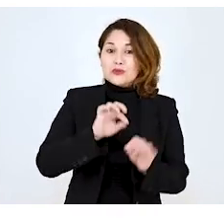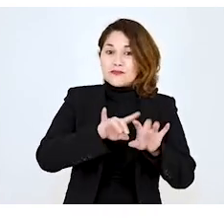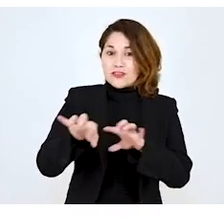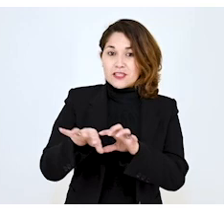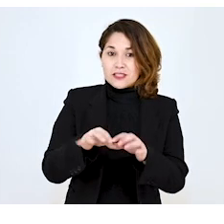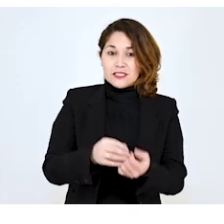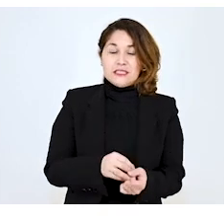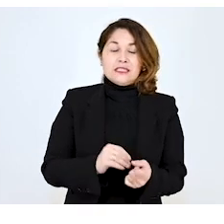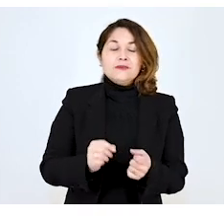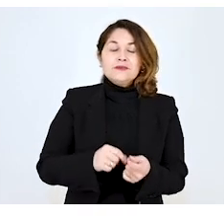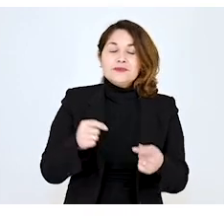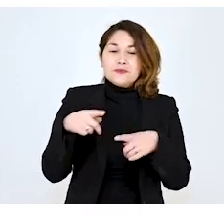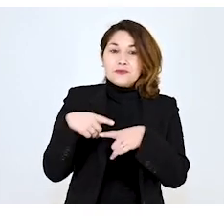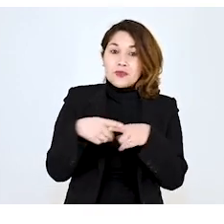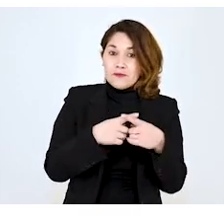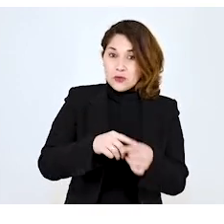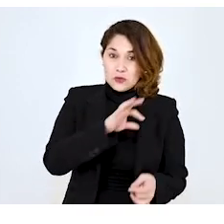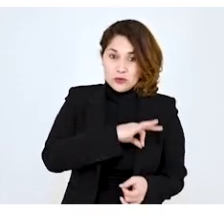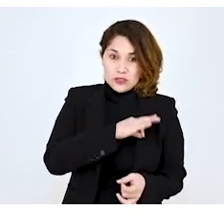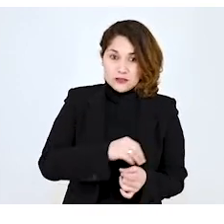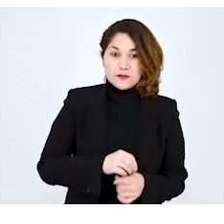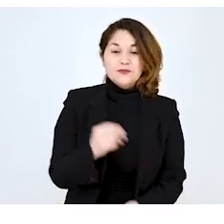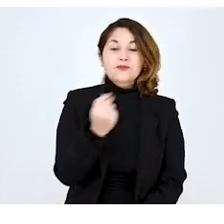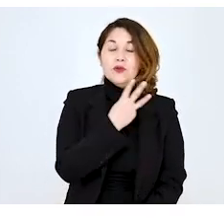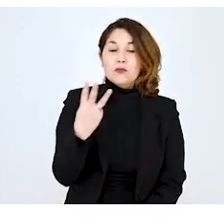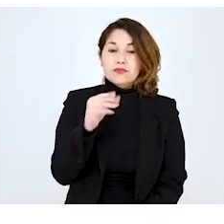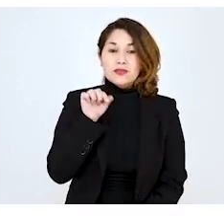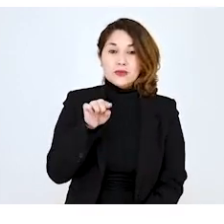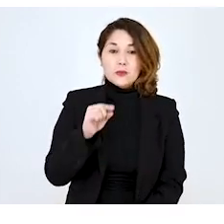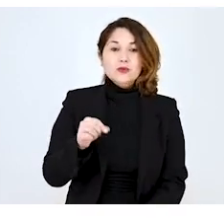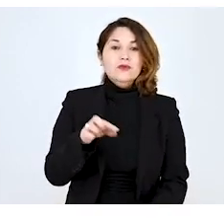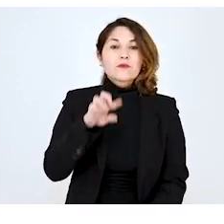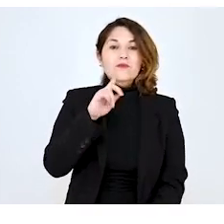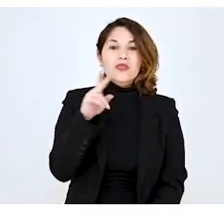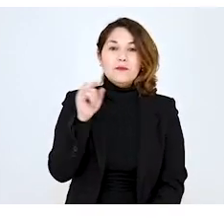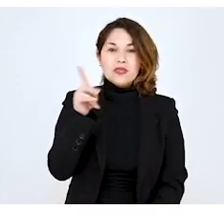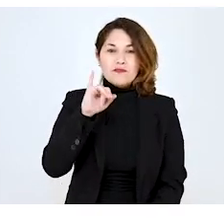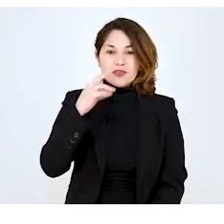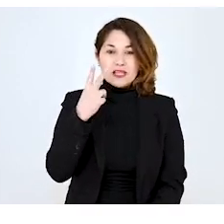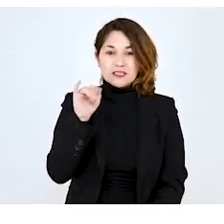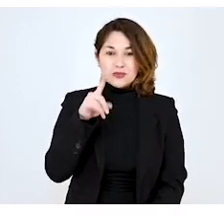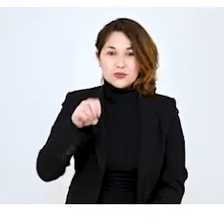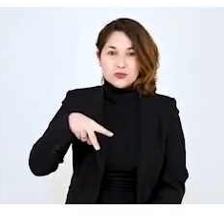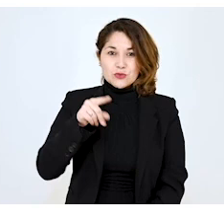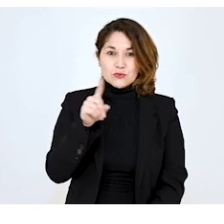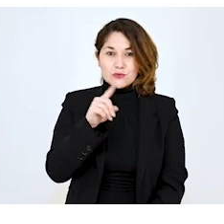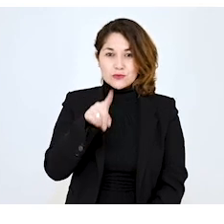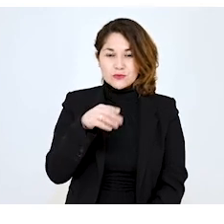Chile. www.previsionsocial.gov.cl